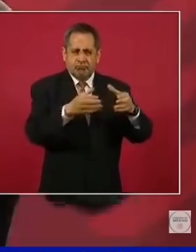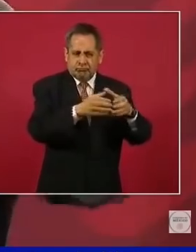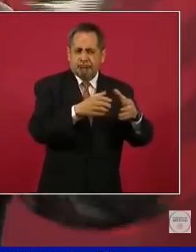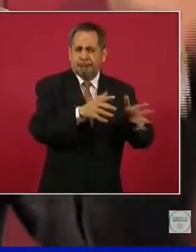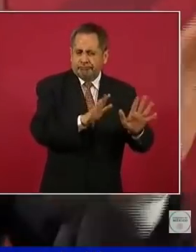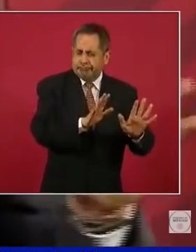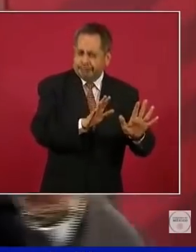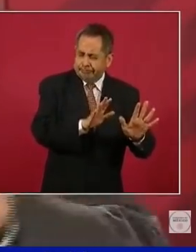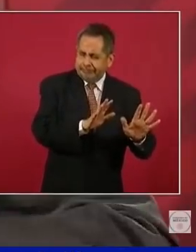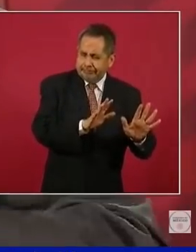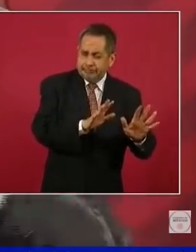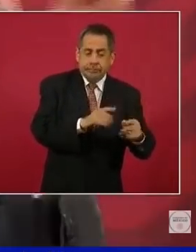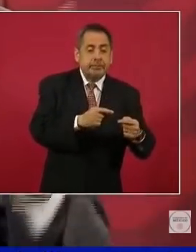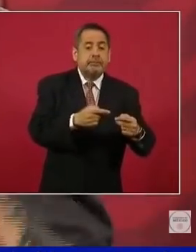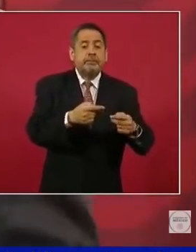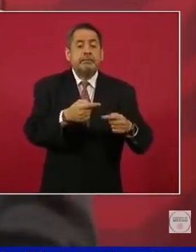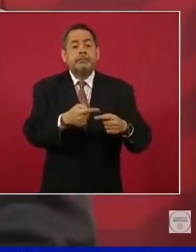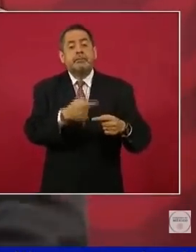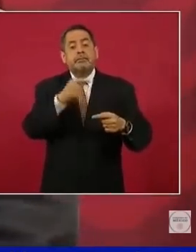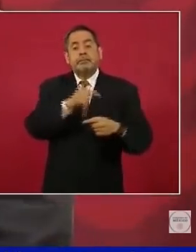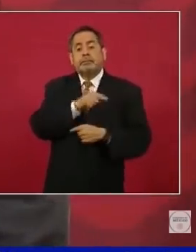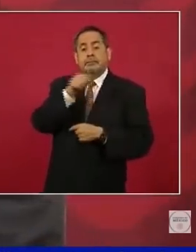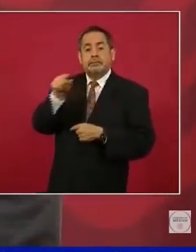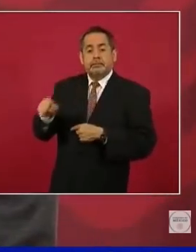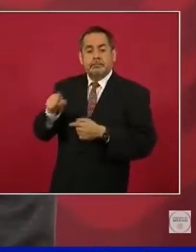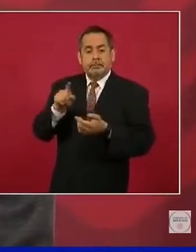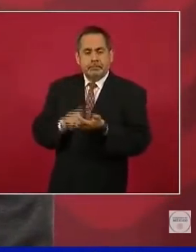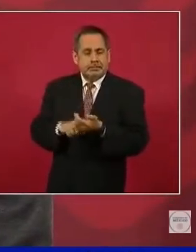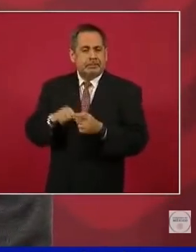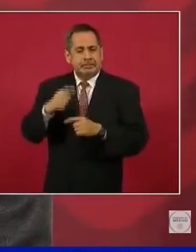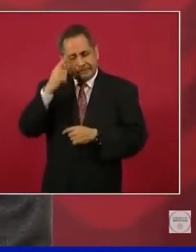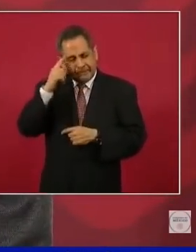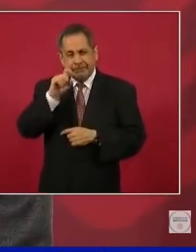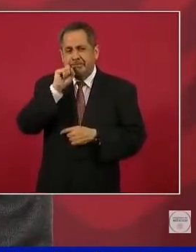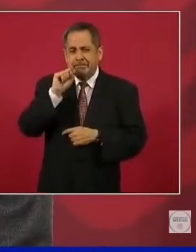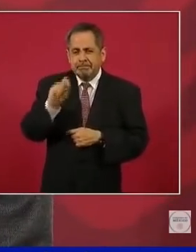Pero antes operaba el chupacabras,